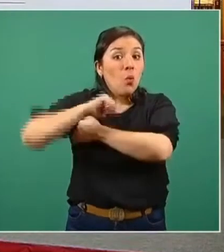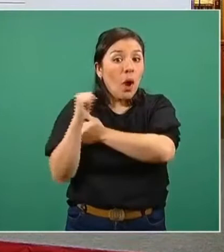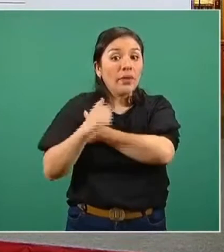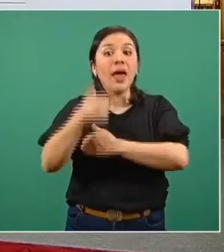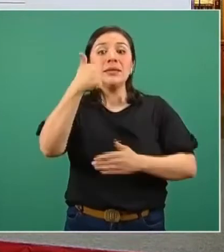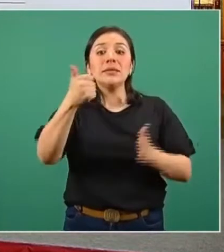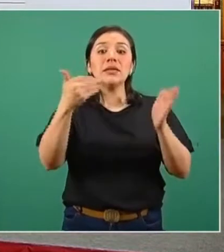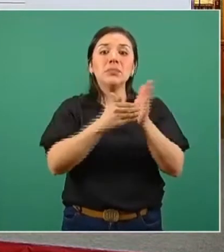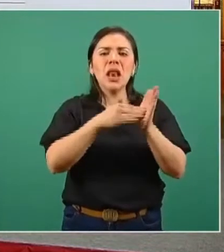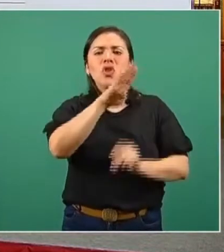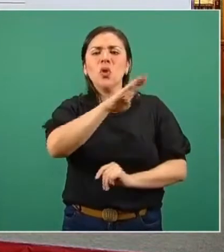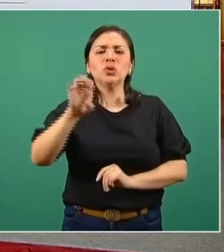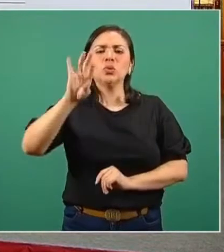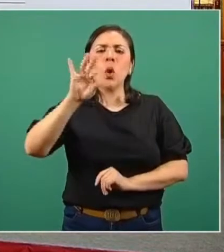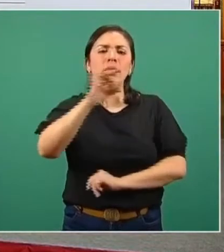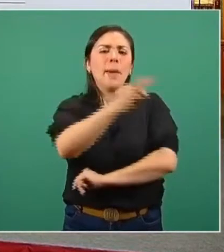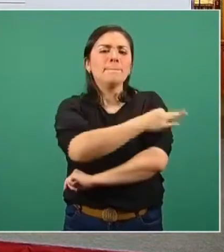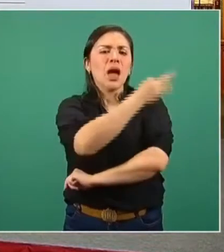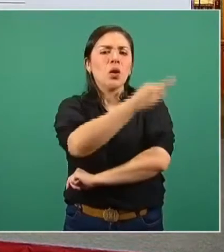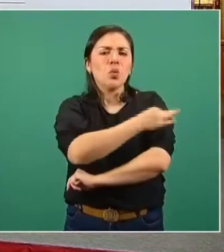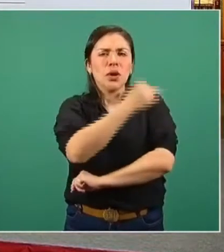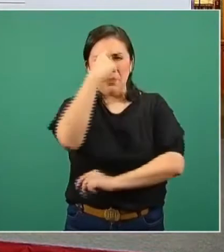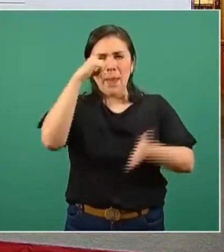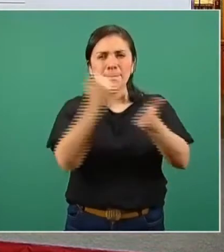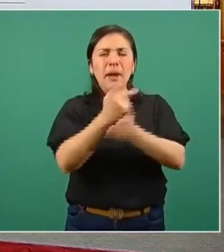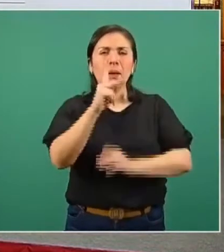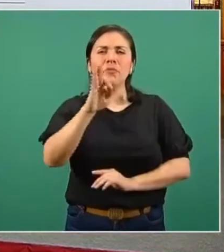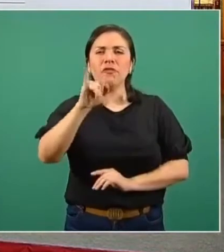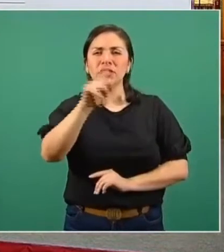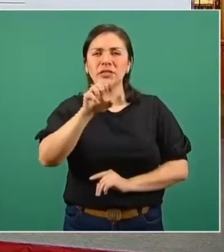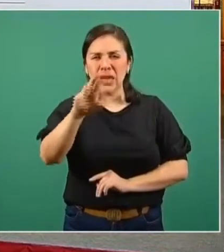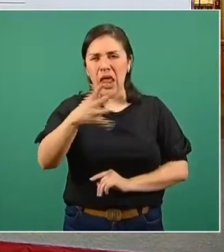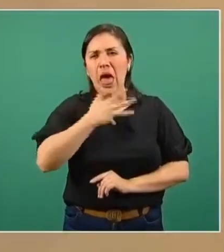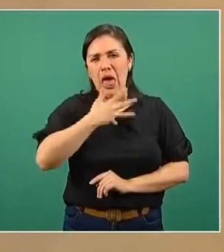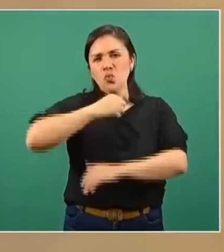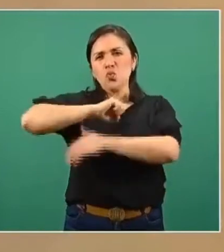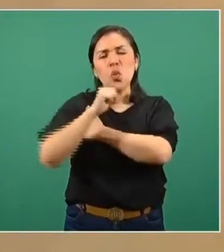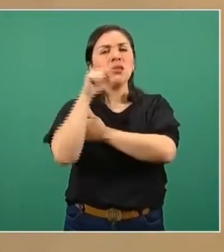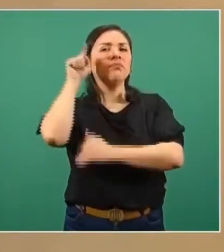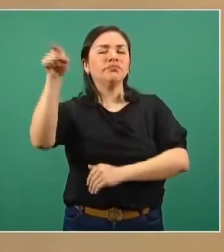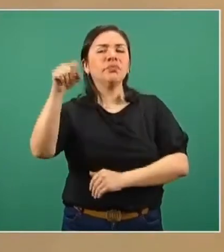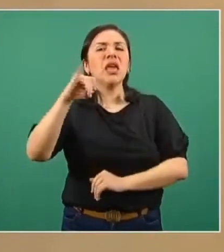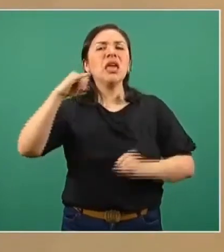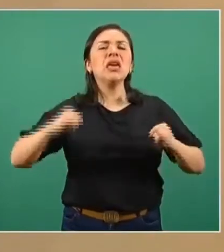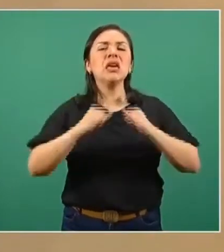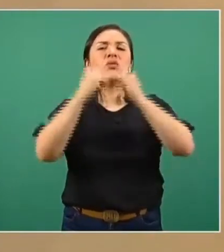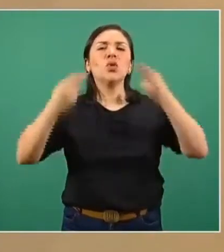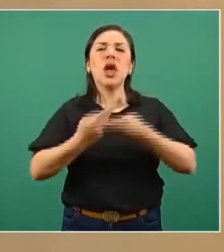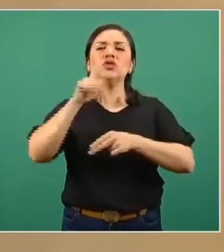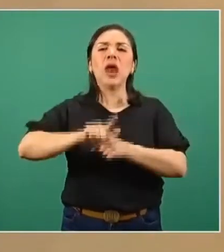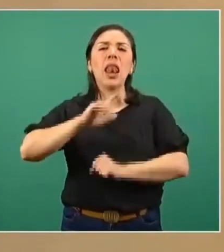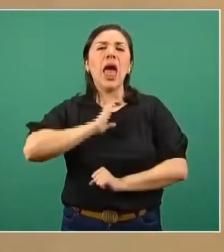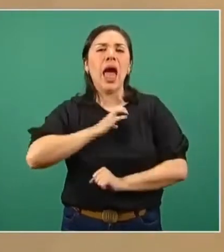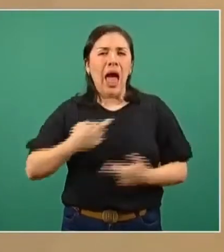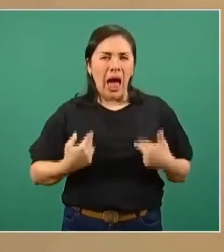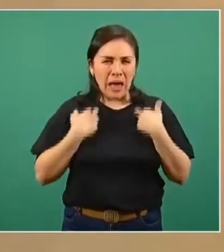6,940 dosis de la vacuna Pfizer-BioNTech de reserva en el Instituto Nacional de Cancerología, y un